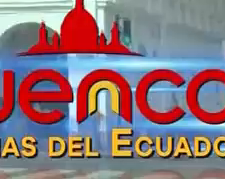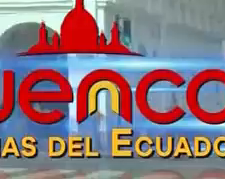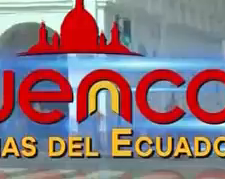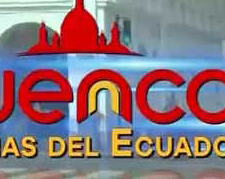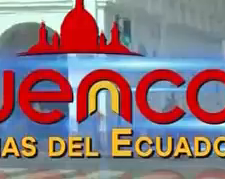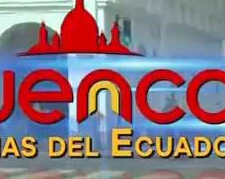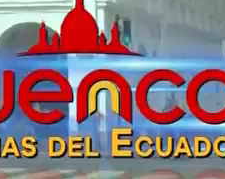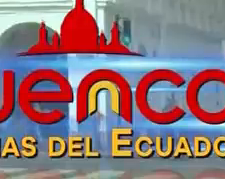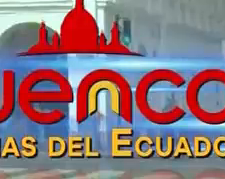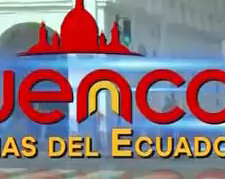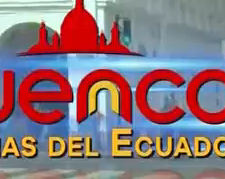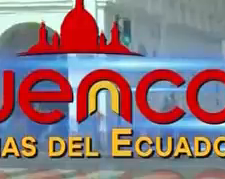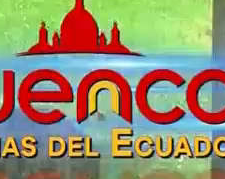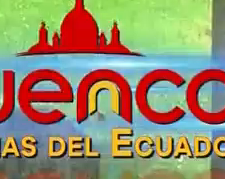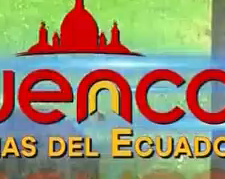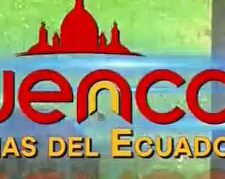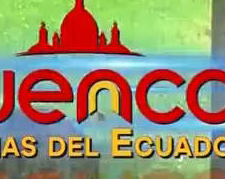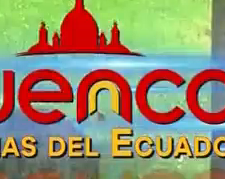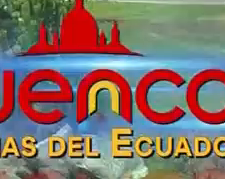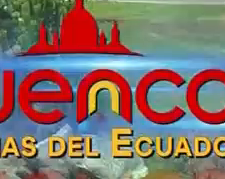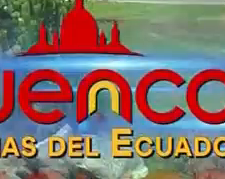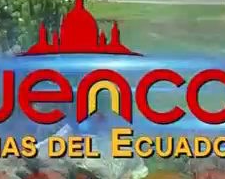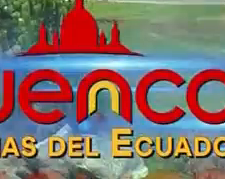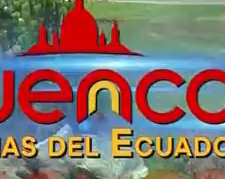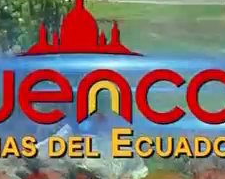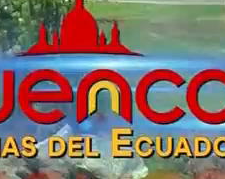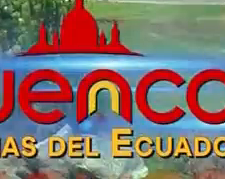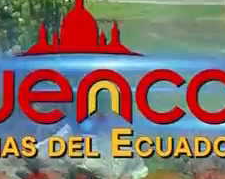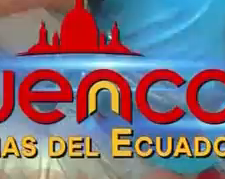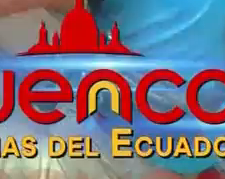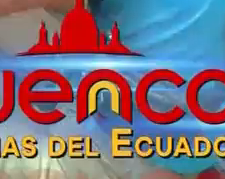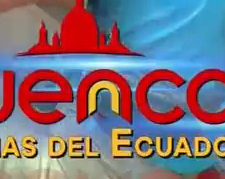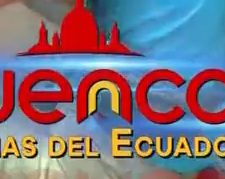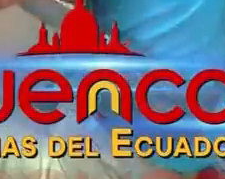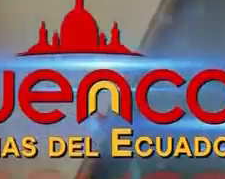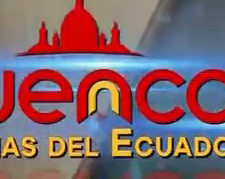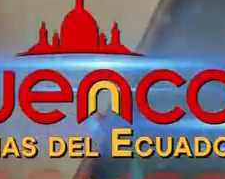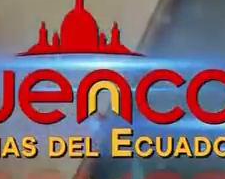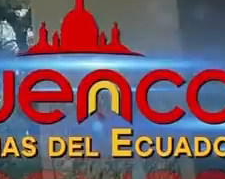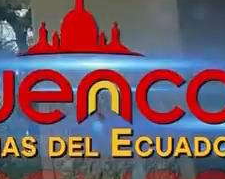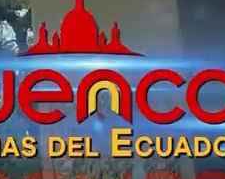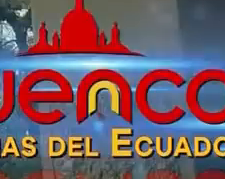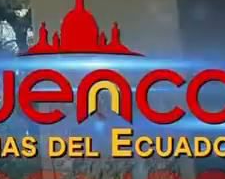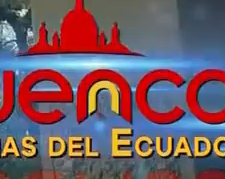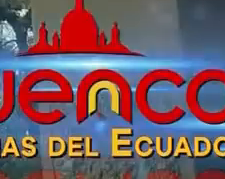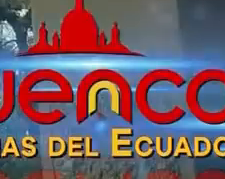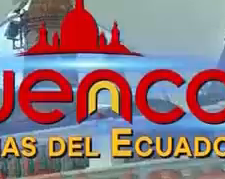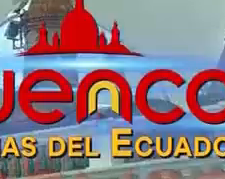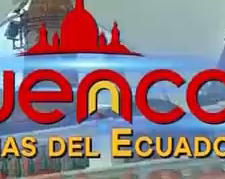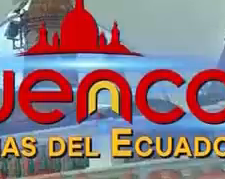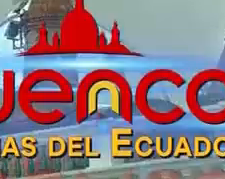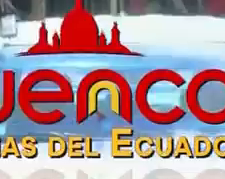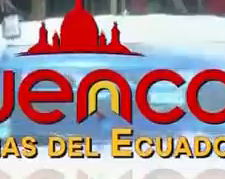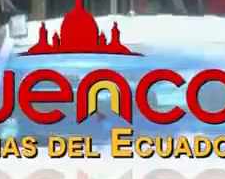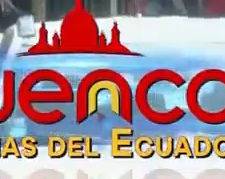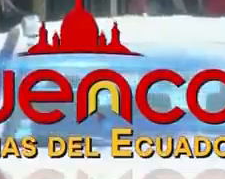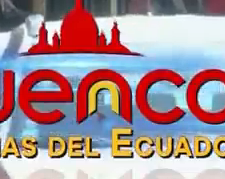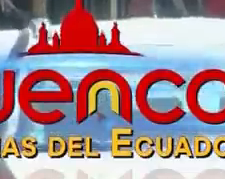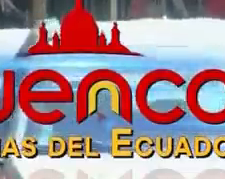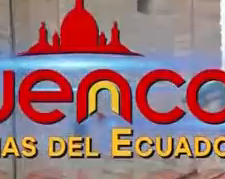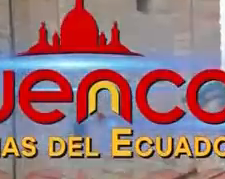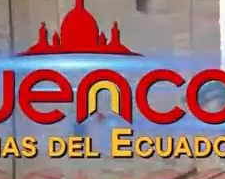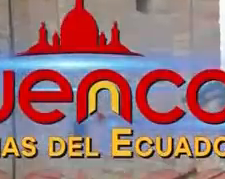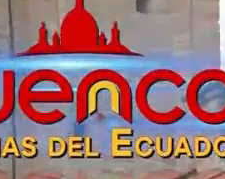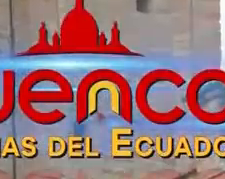1 por eso por eso por eso te quiero en cuentas por eso por